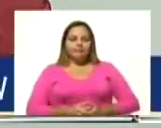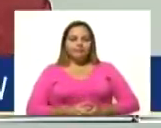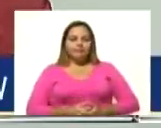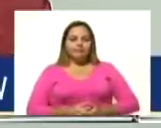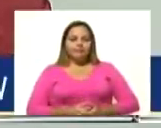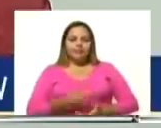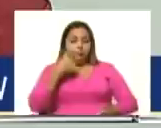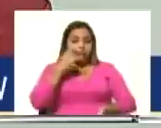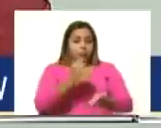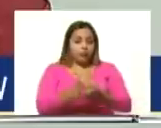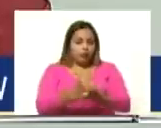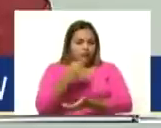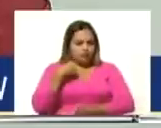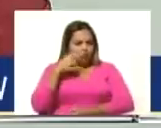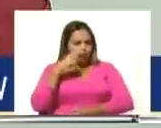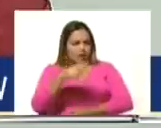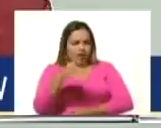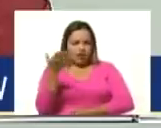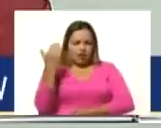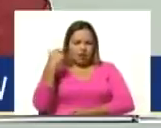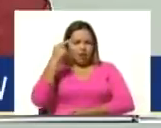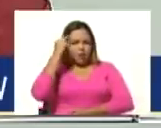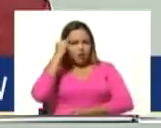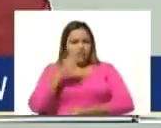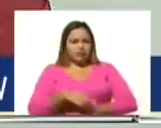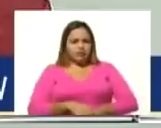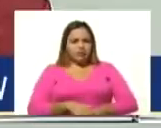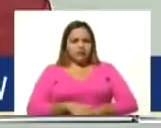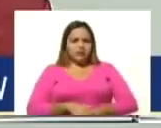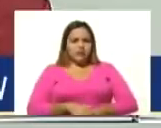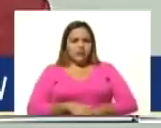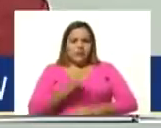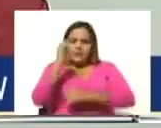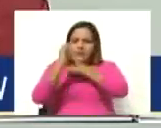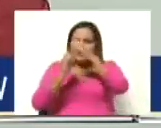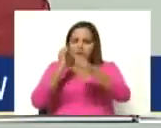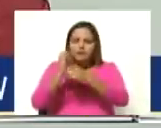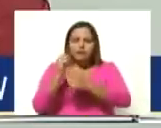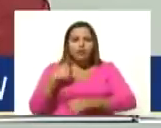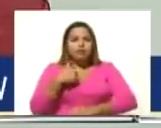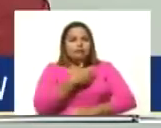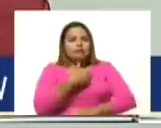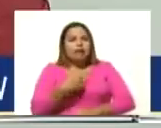Mire, yo vi en estos días un documental que a uno le dan ganas de ponerse a llorar